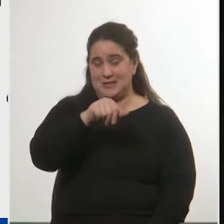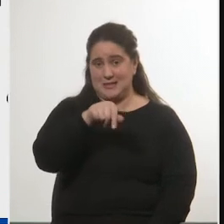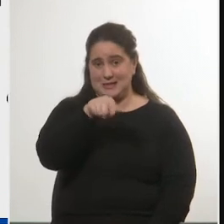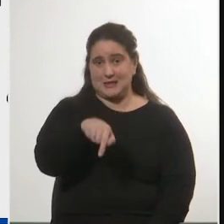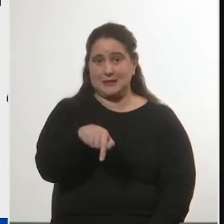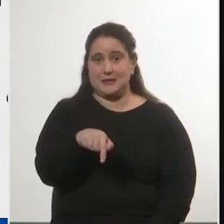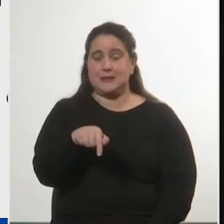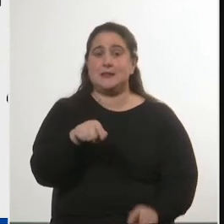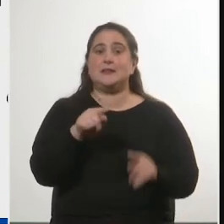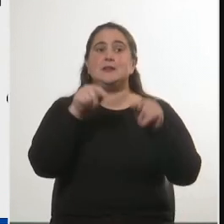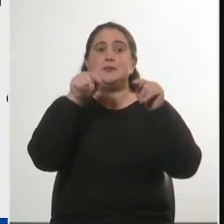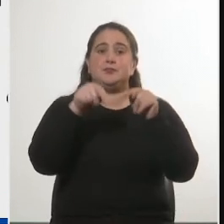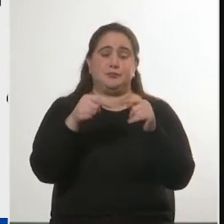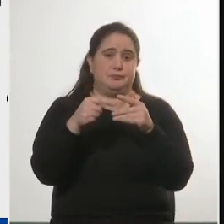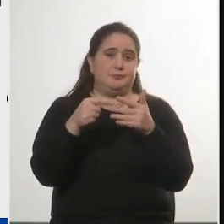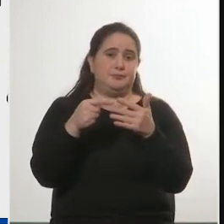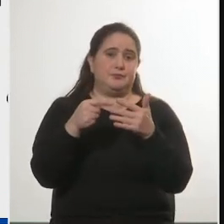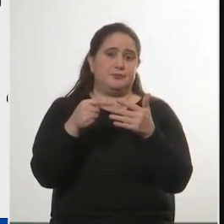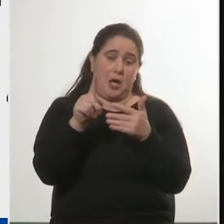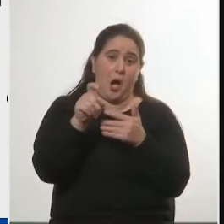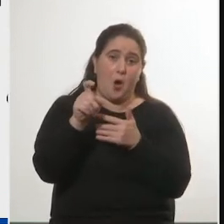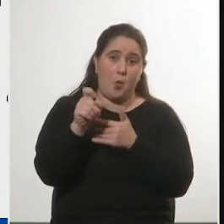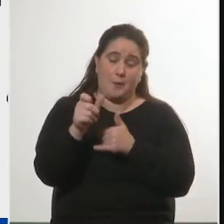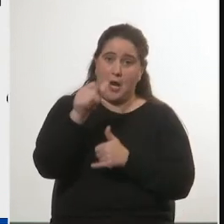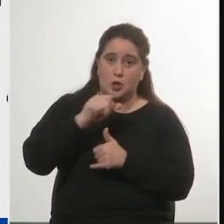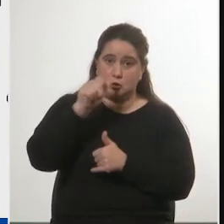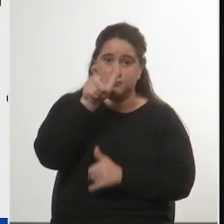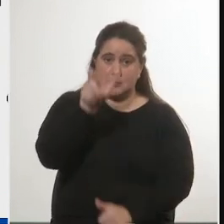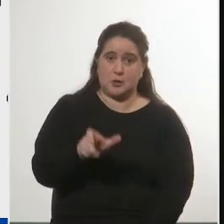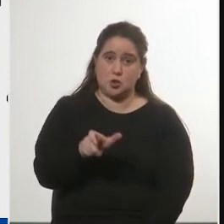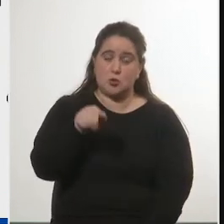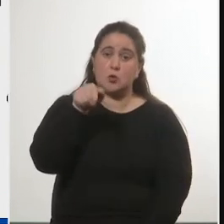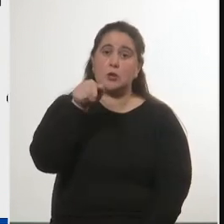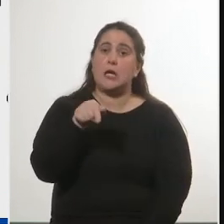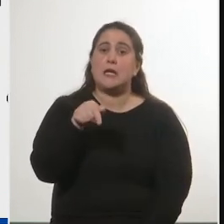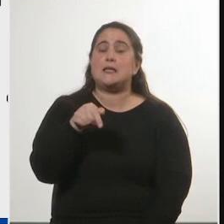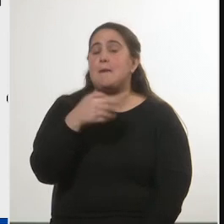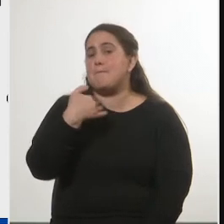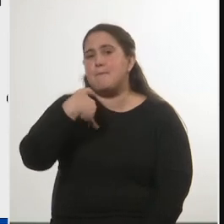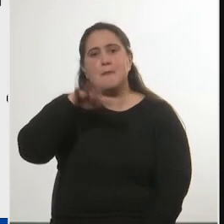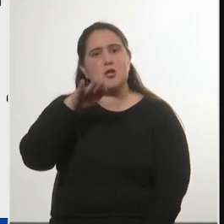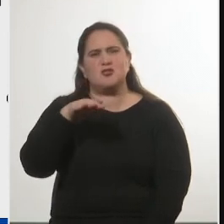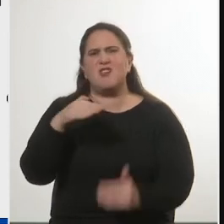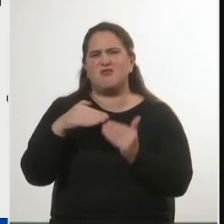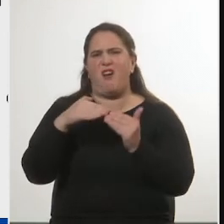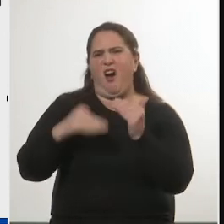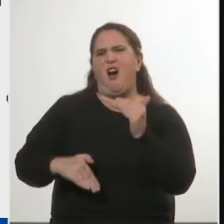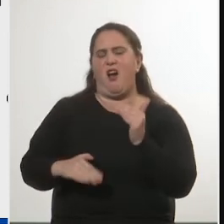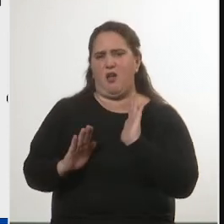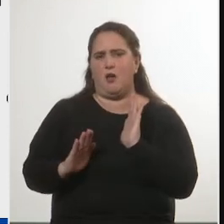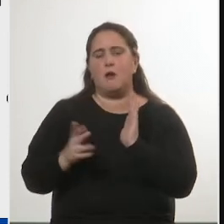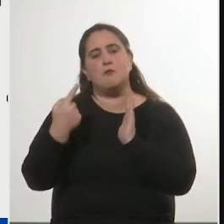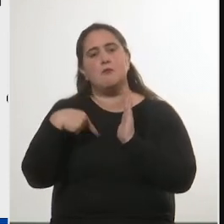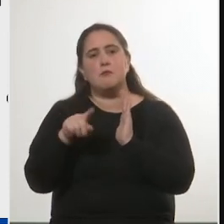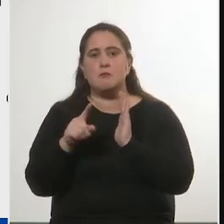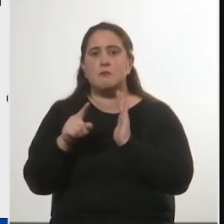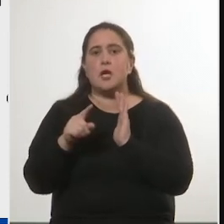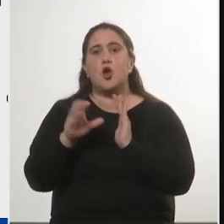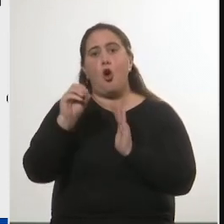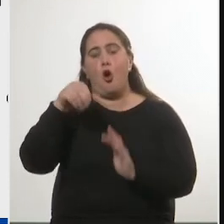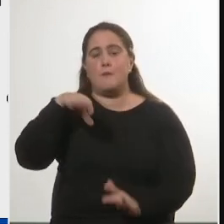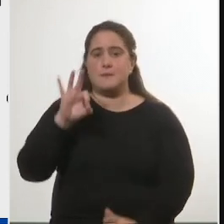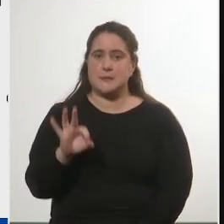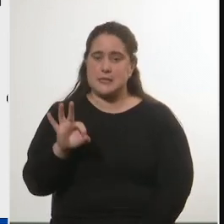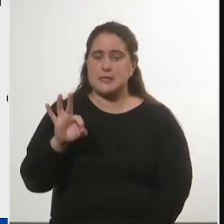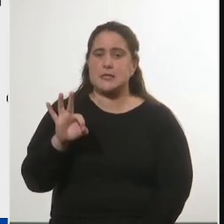de sodio, cloruro de sodio, en el agua de consumo humano normalmente son bajas. Sin embargo, la